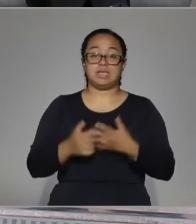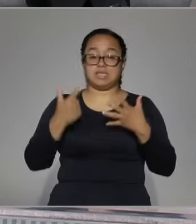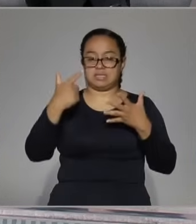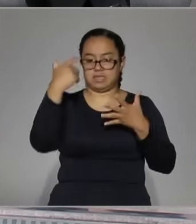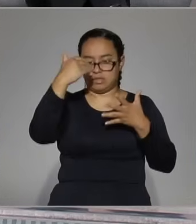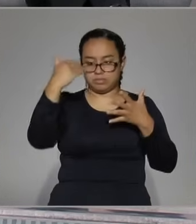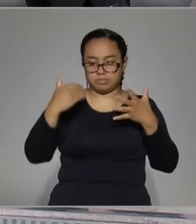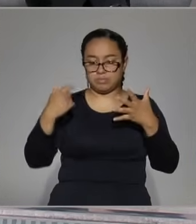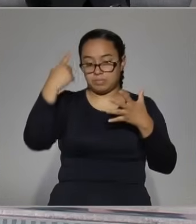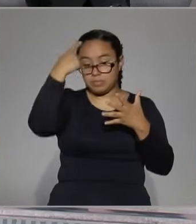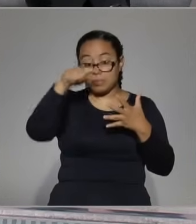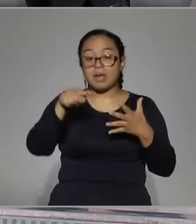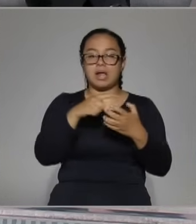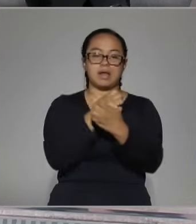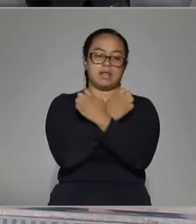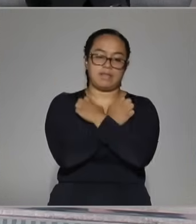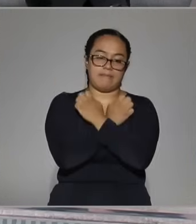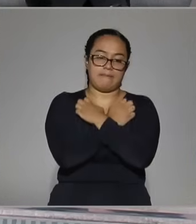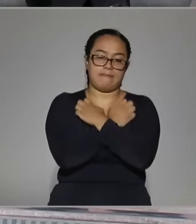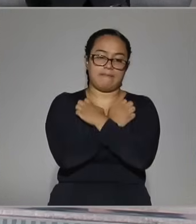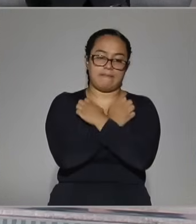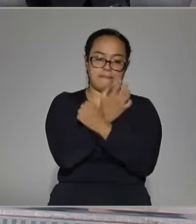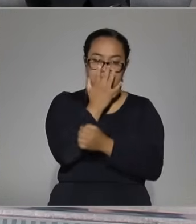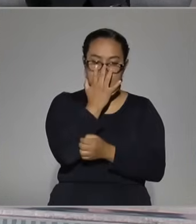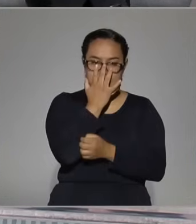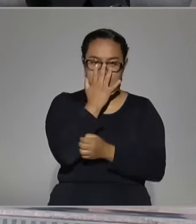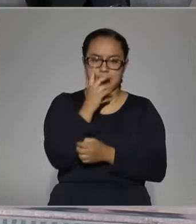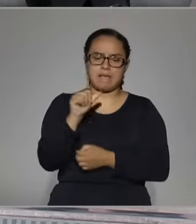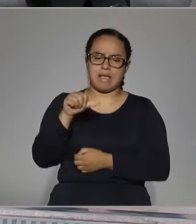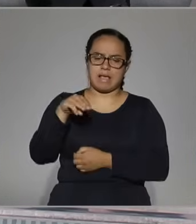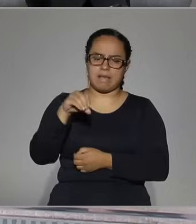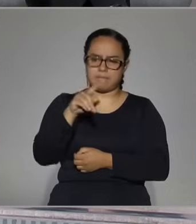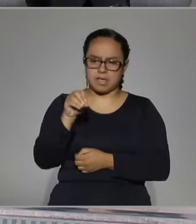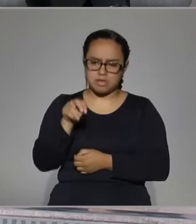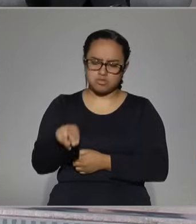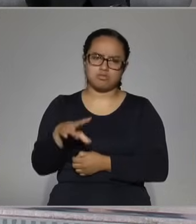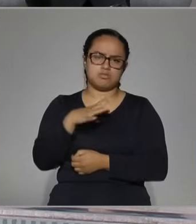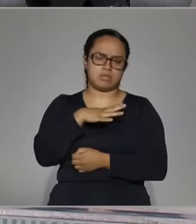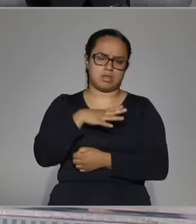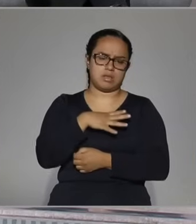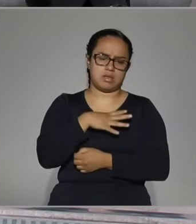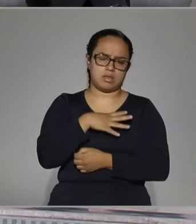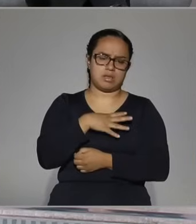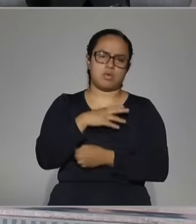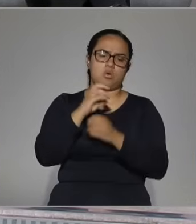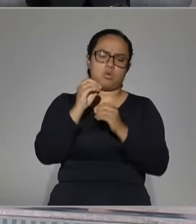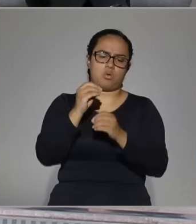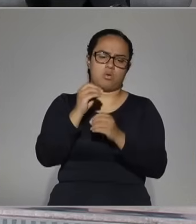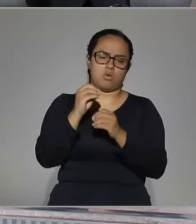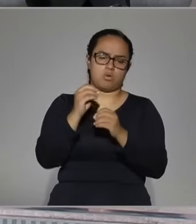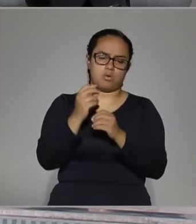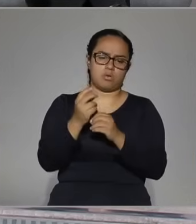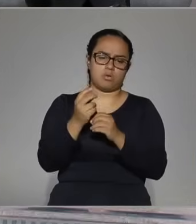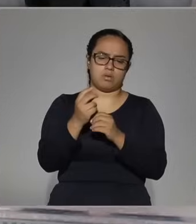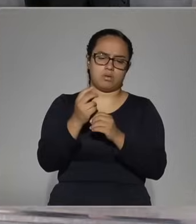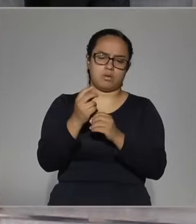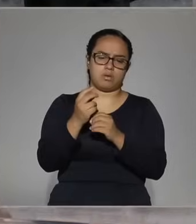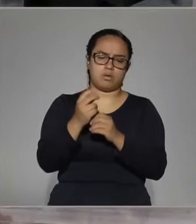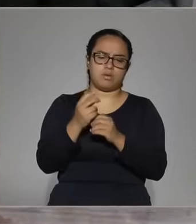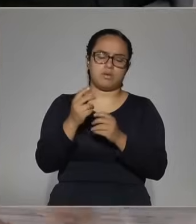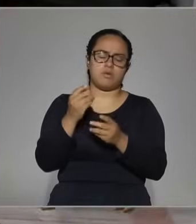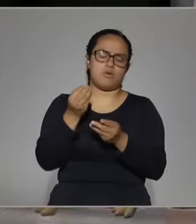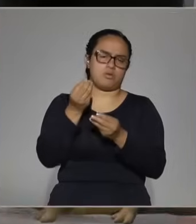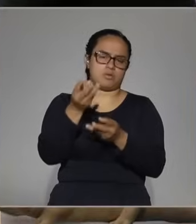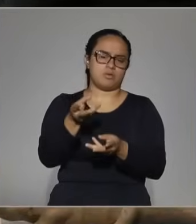claves para educar. Para educar. Sí, lo encuentran en Amazon, está en formato digital y en Ay, Kindle. Qué